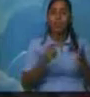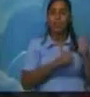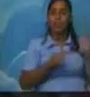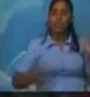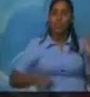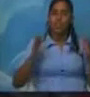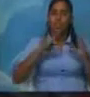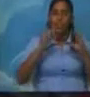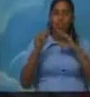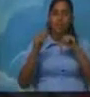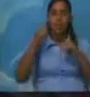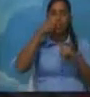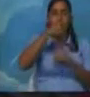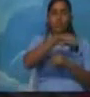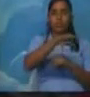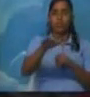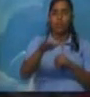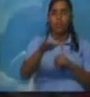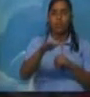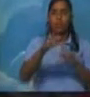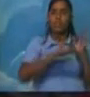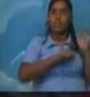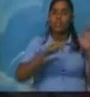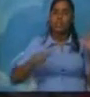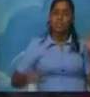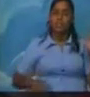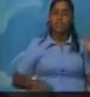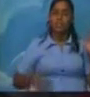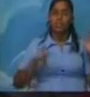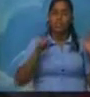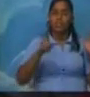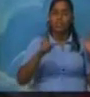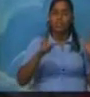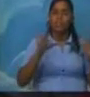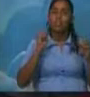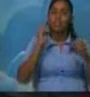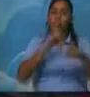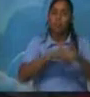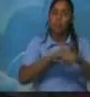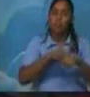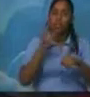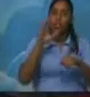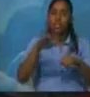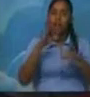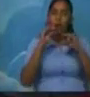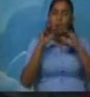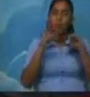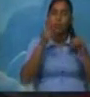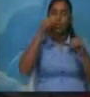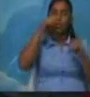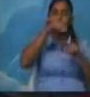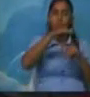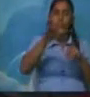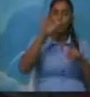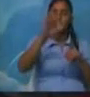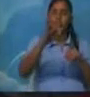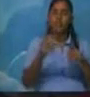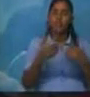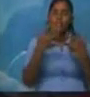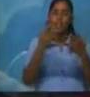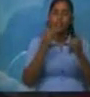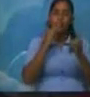le está hablando a su pueblo El señor en esa oportunidad le estaba hablando a su pueblo le estaba dando